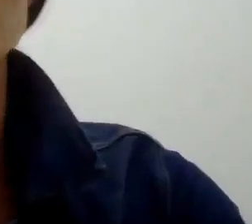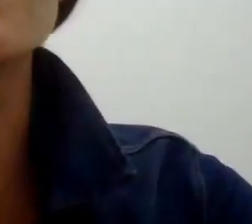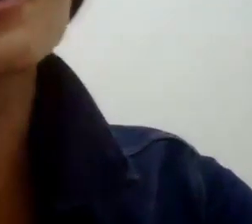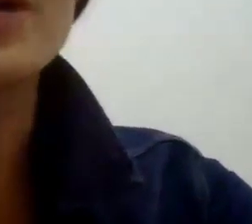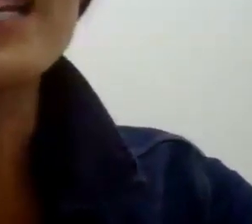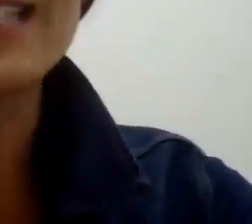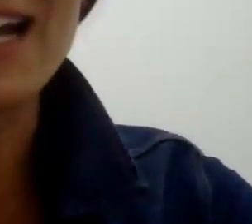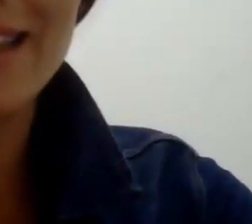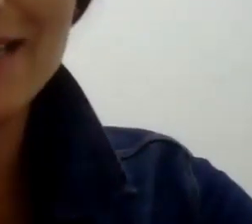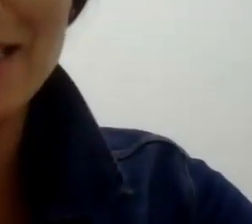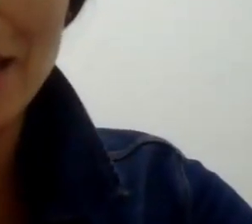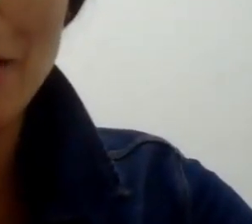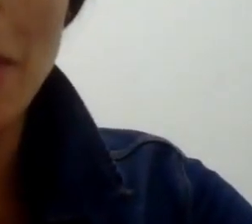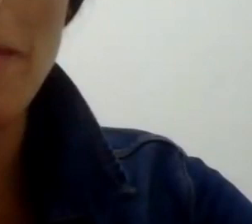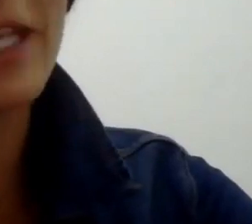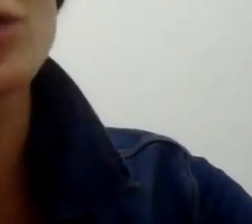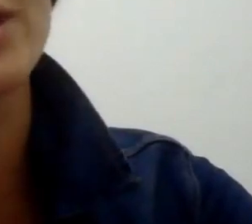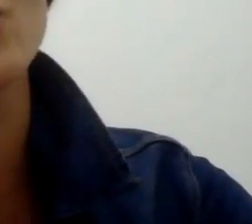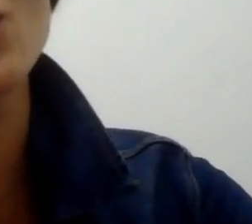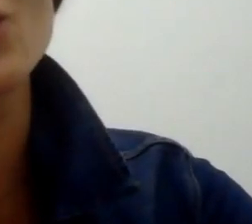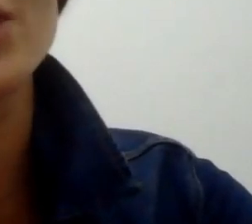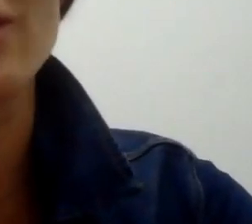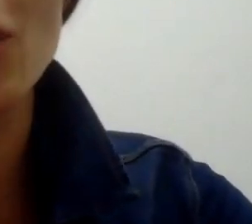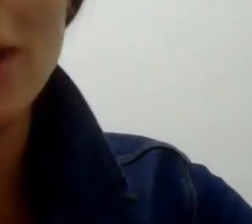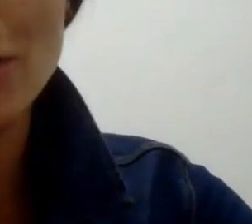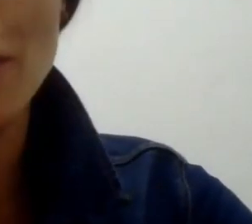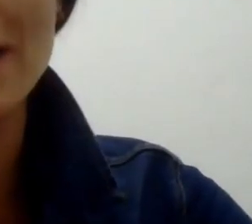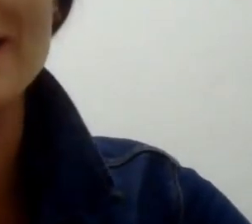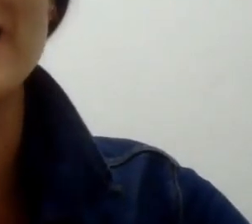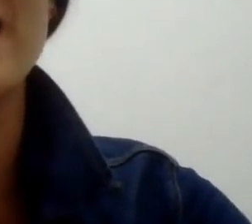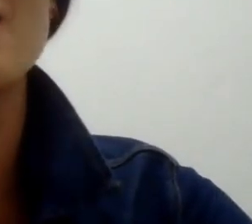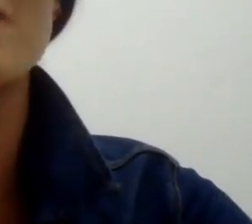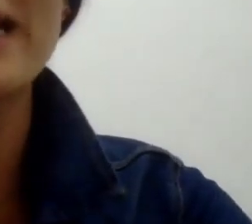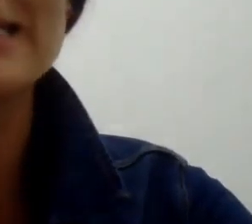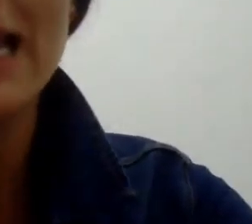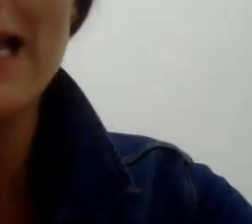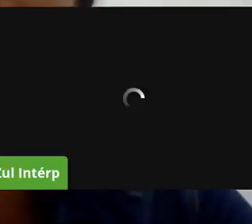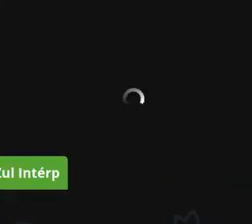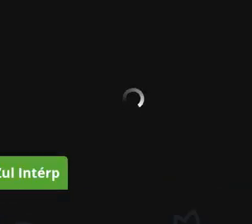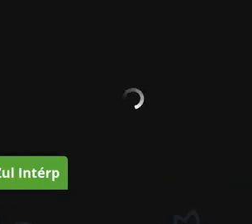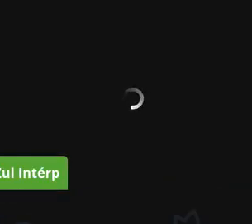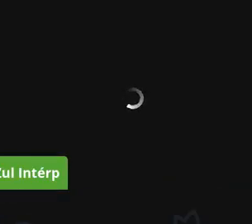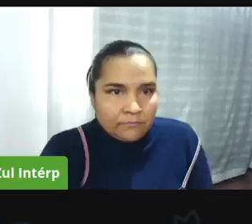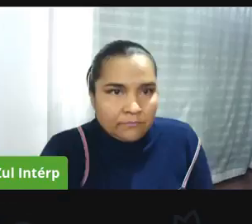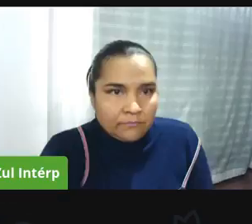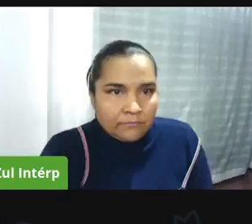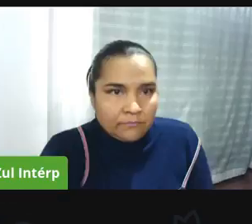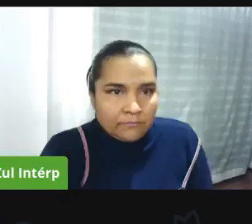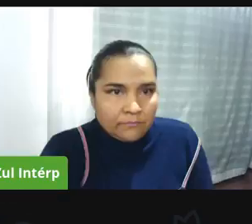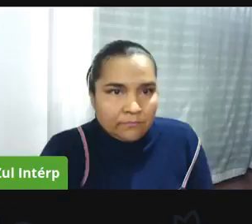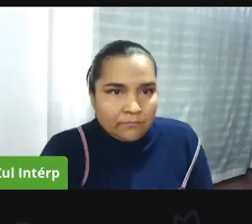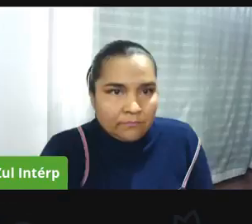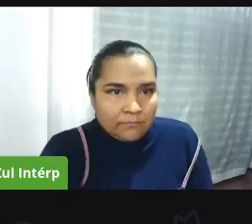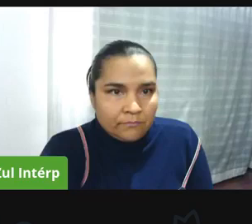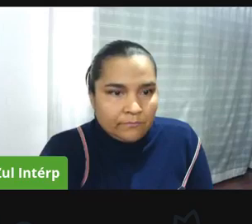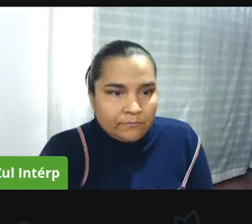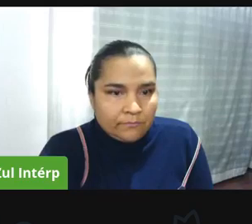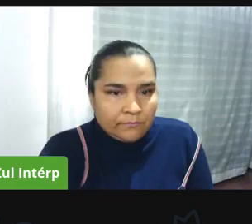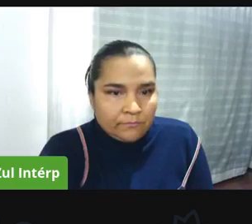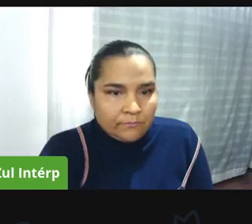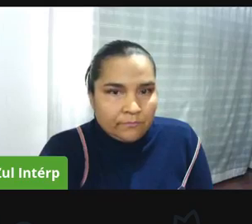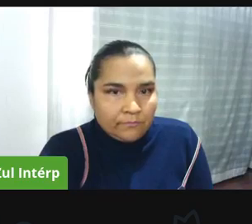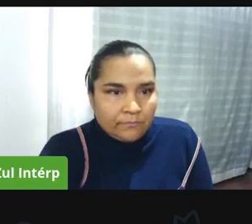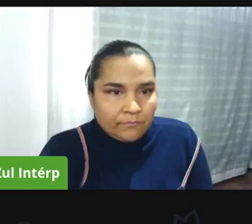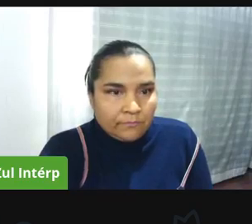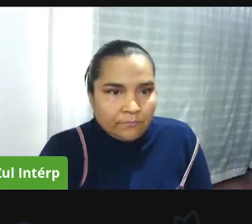hola muy buenas tardes y bienvenidos a todos y a todas soy Beatriz Elena Álvarez y es un gusto darles la bienvenida a este facebook